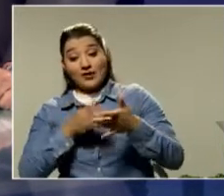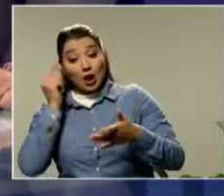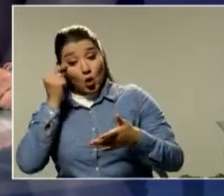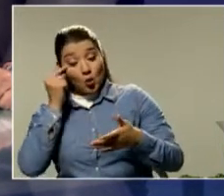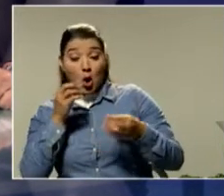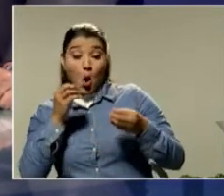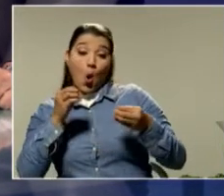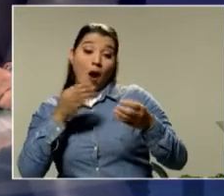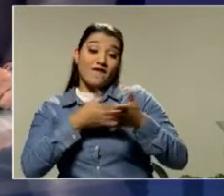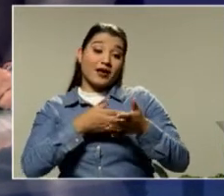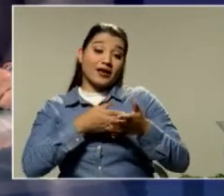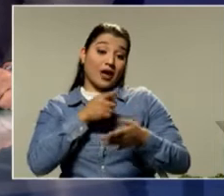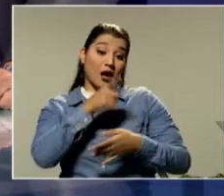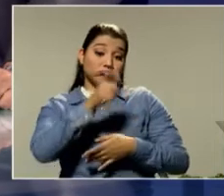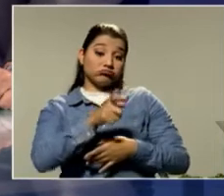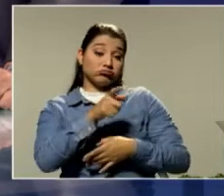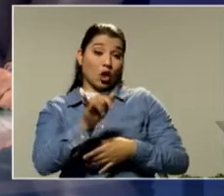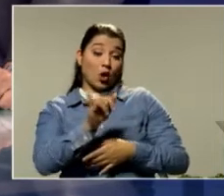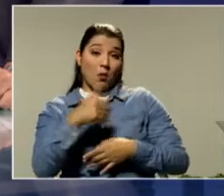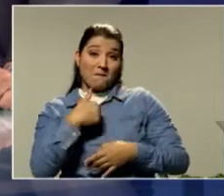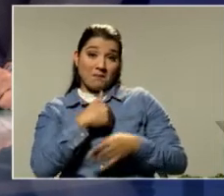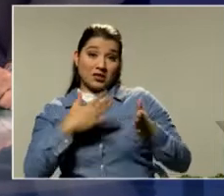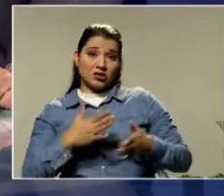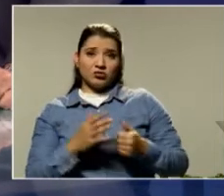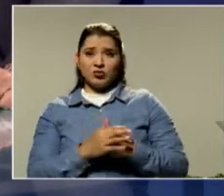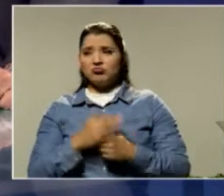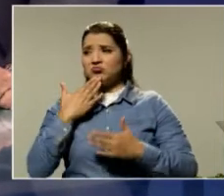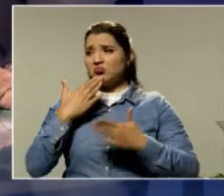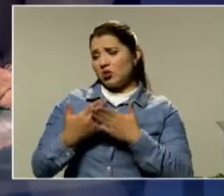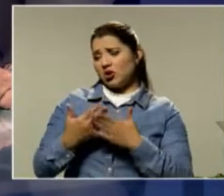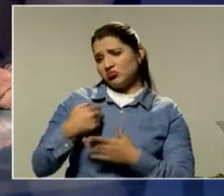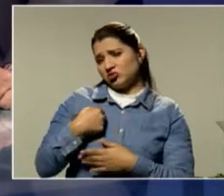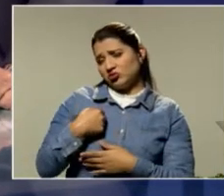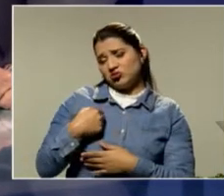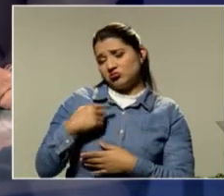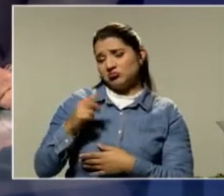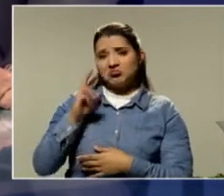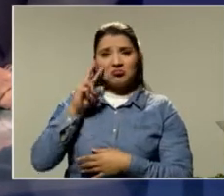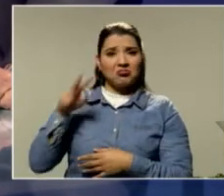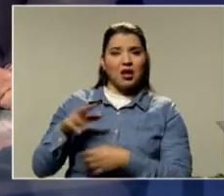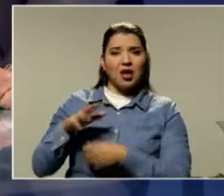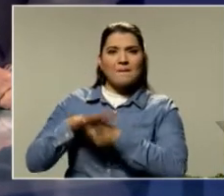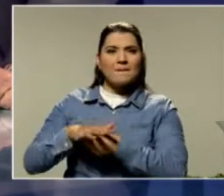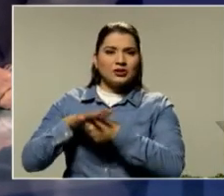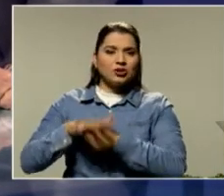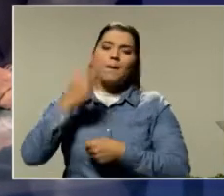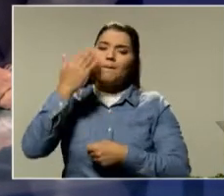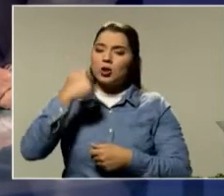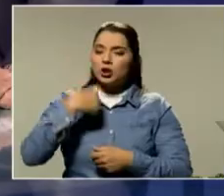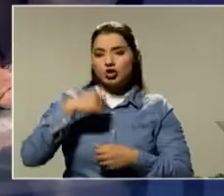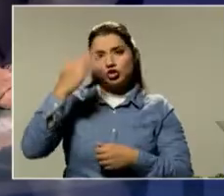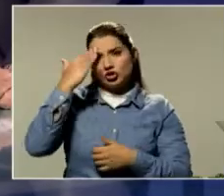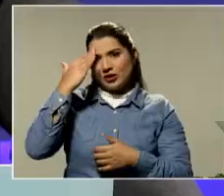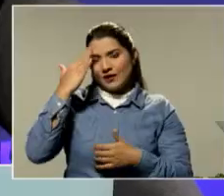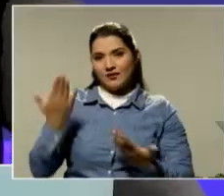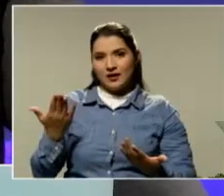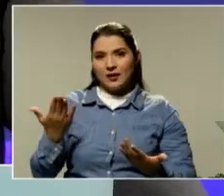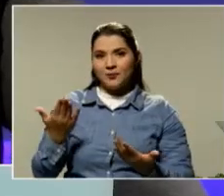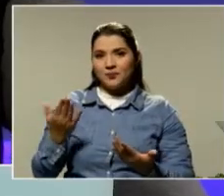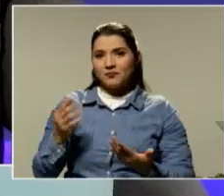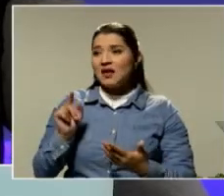ministro. Bueno, yo no necesitaba esas presiones porque sí, yo estaba convencido que la actividad sí generaba un beneficio económico,